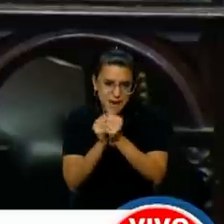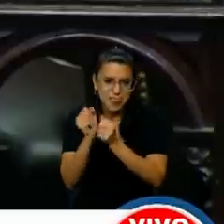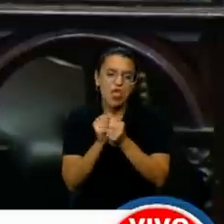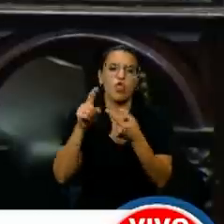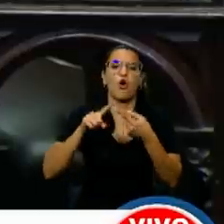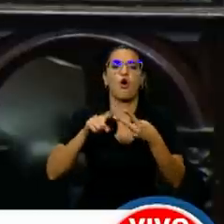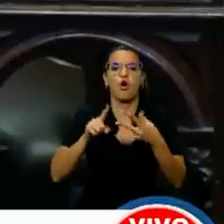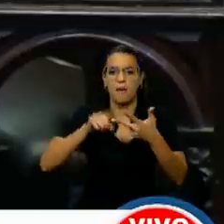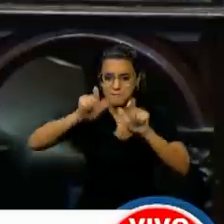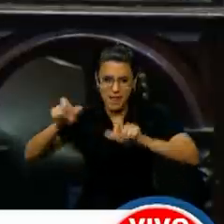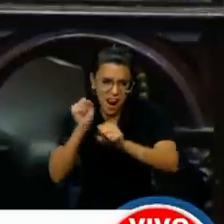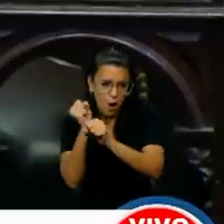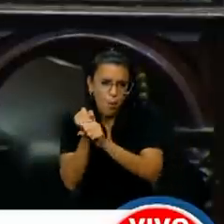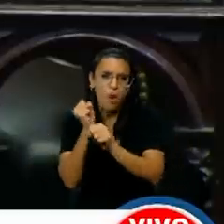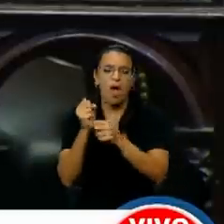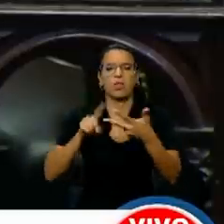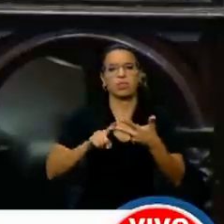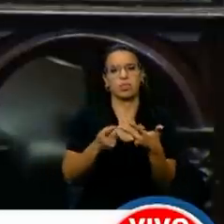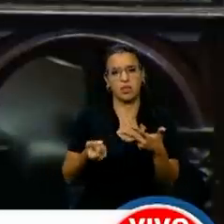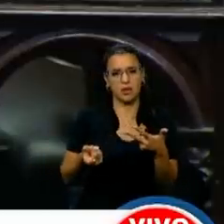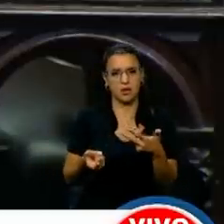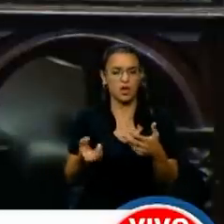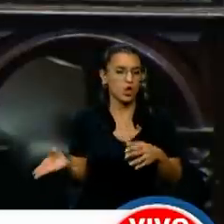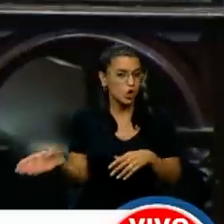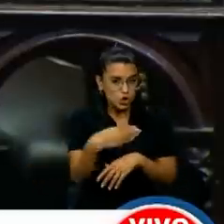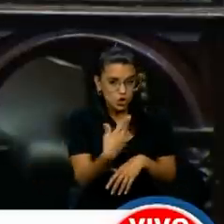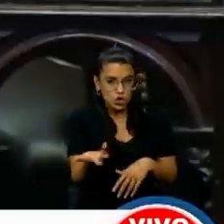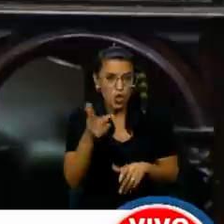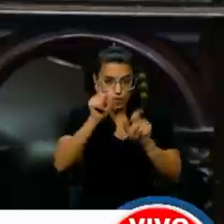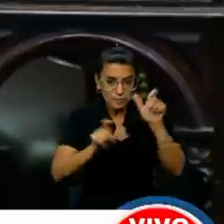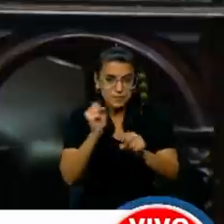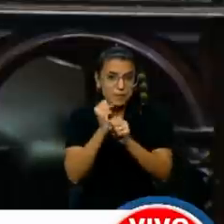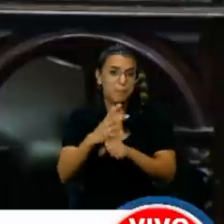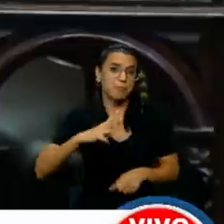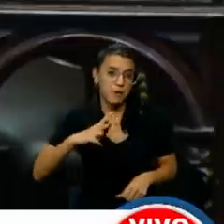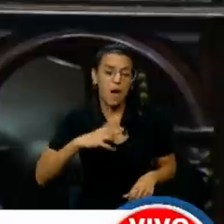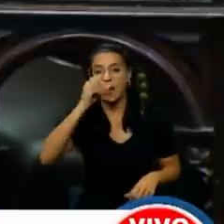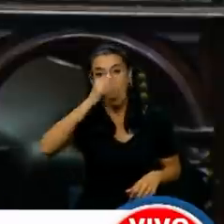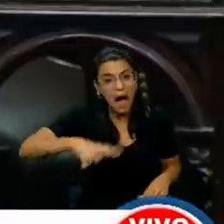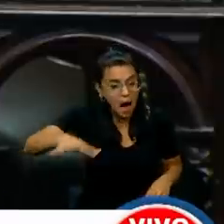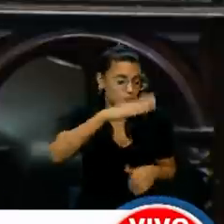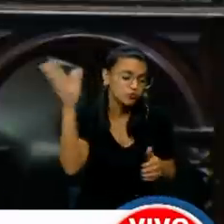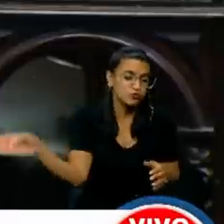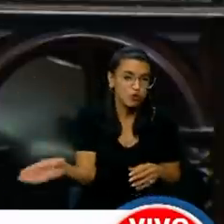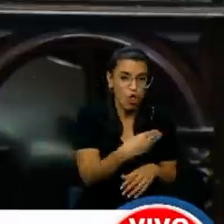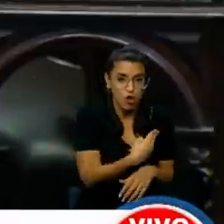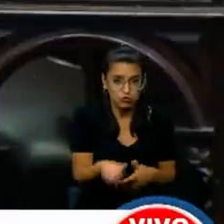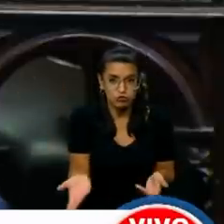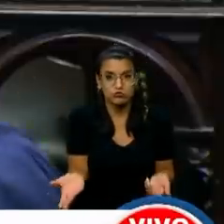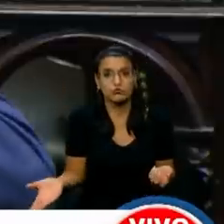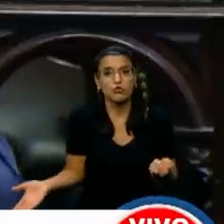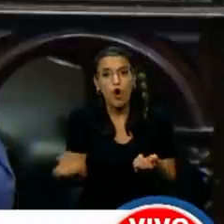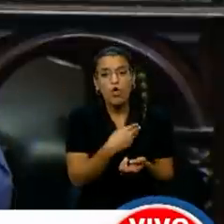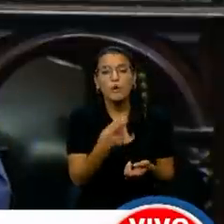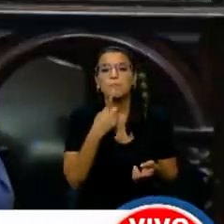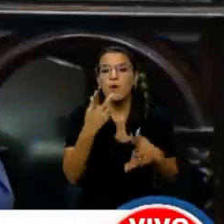los laburantes todos los que laboran en el sector privado del campo todos bajo ningún